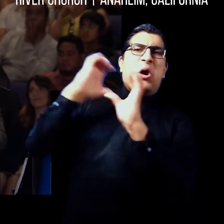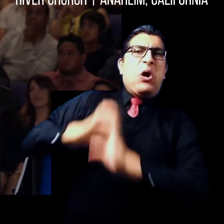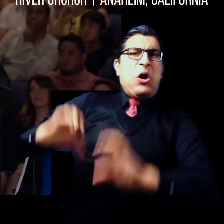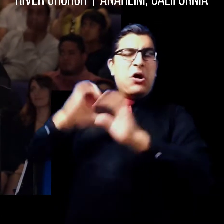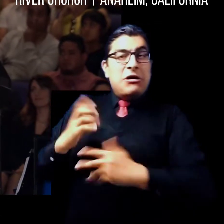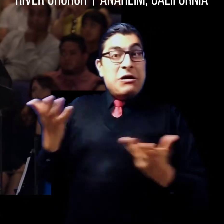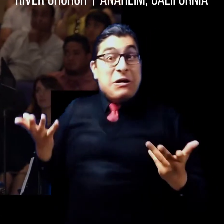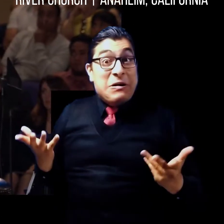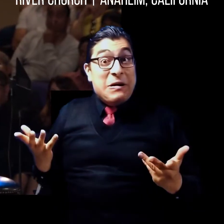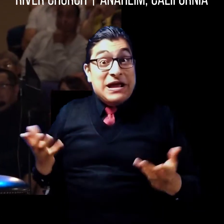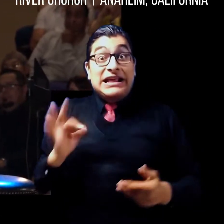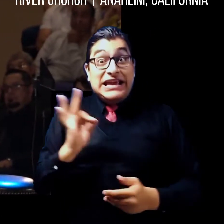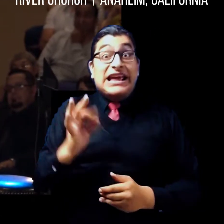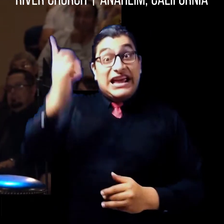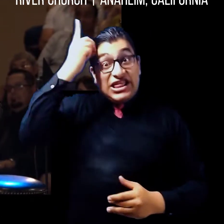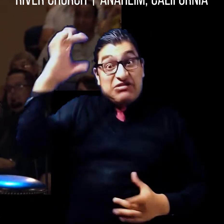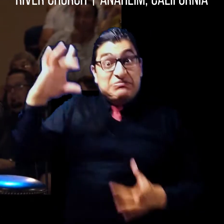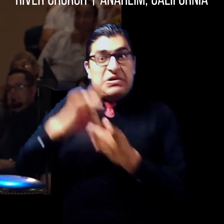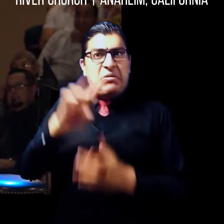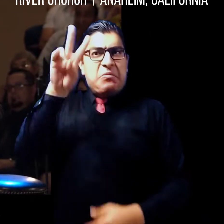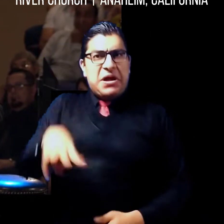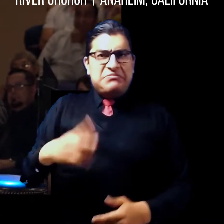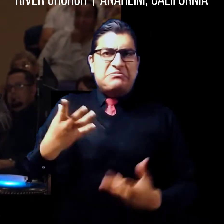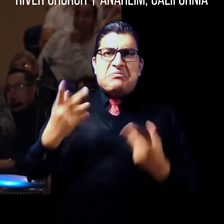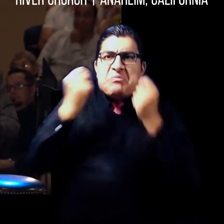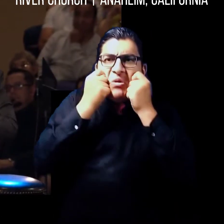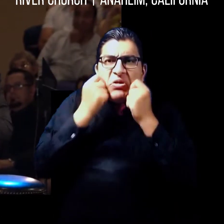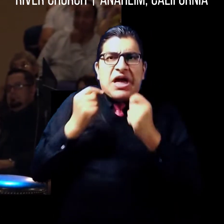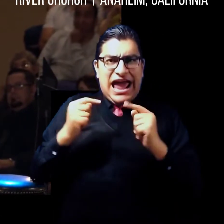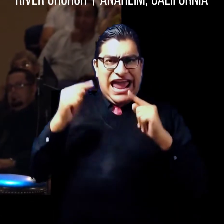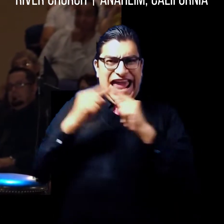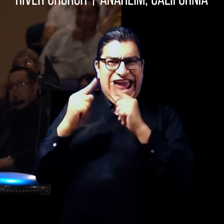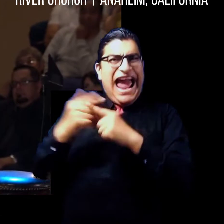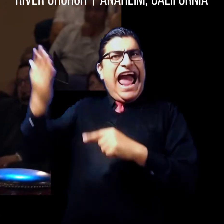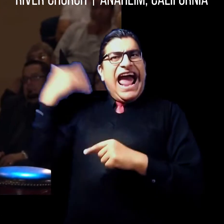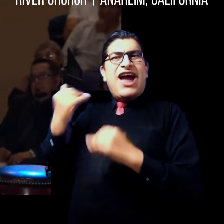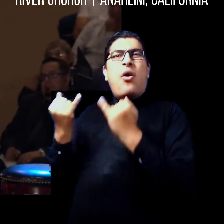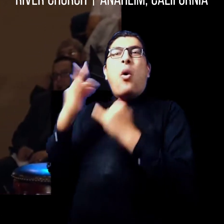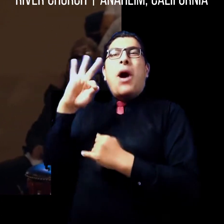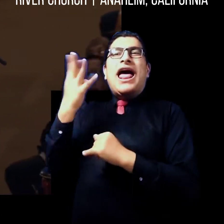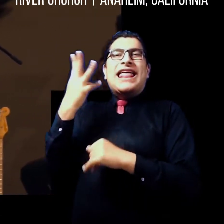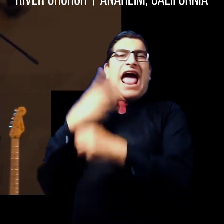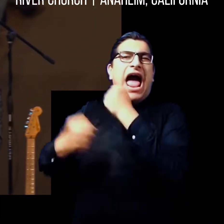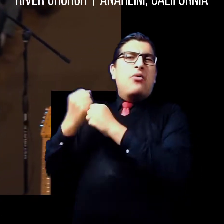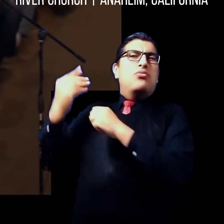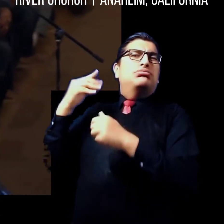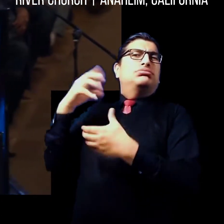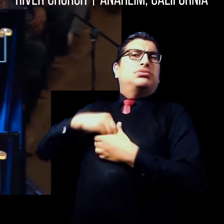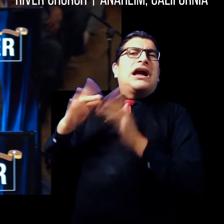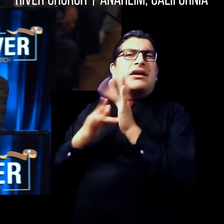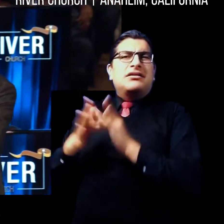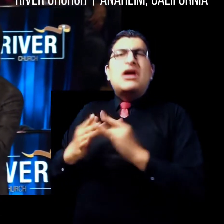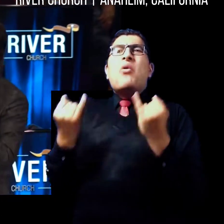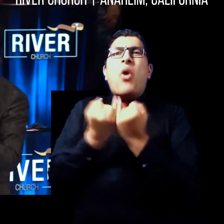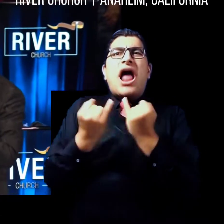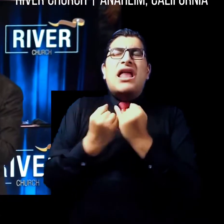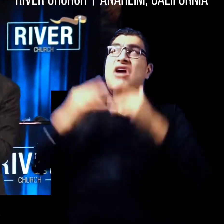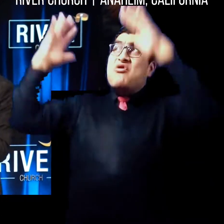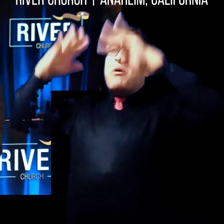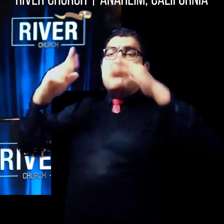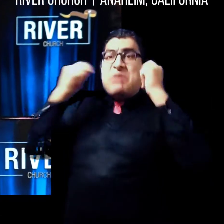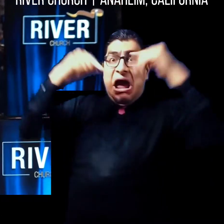Si tu fundamento es real, tú te congregas como hace 43 años en una iglesia donde llueve más adentro que